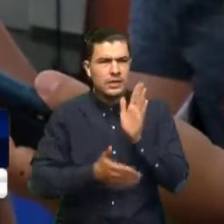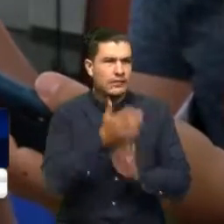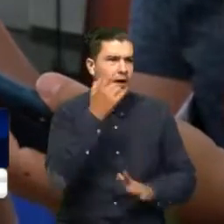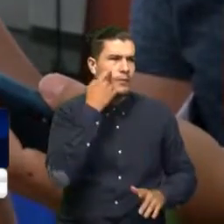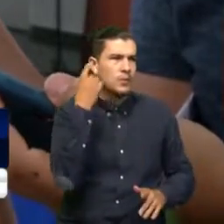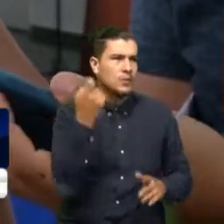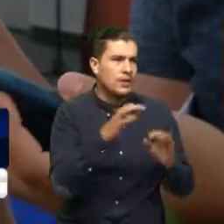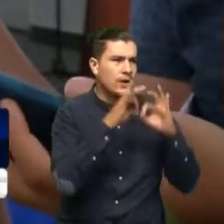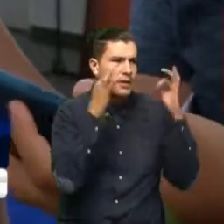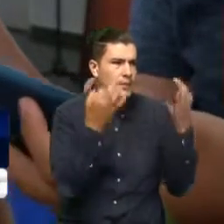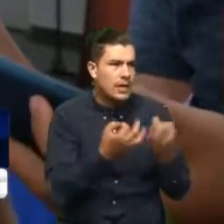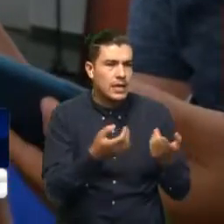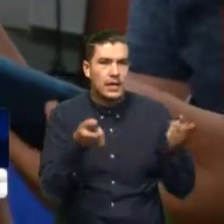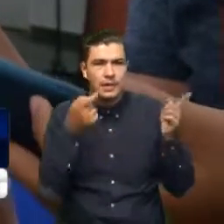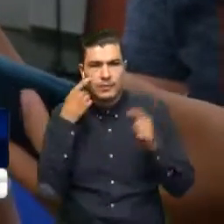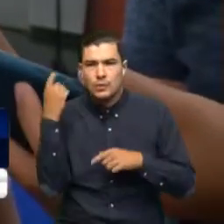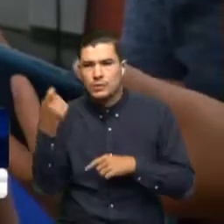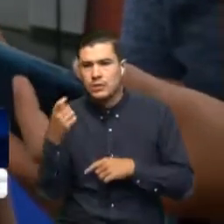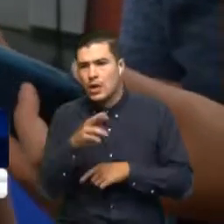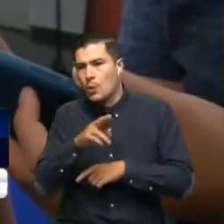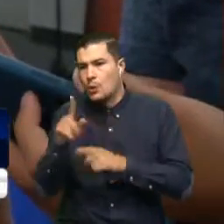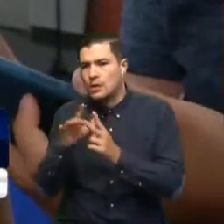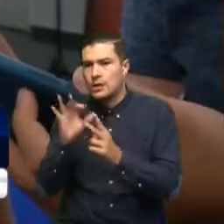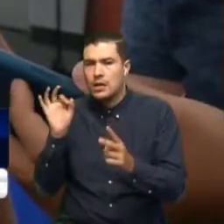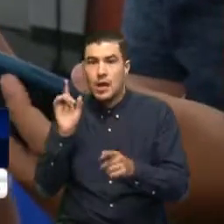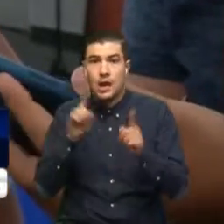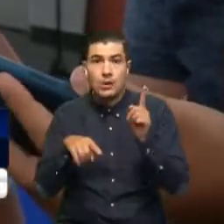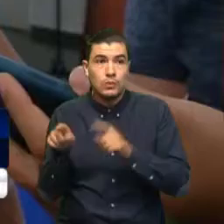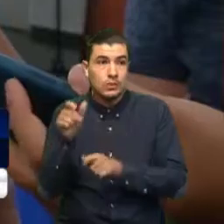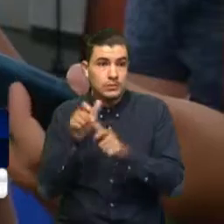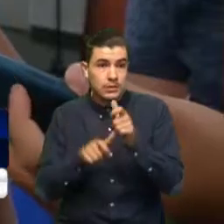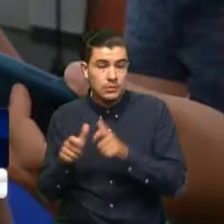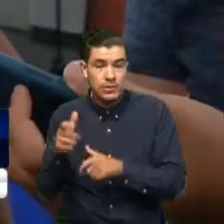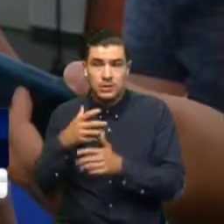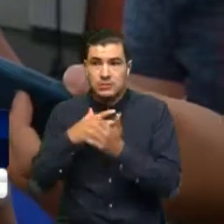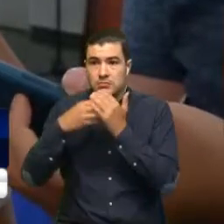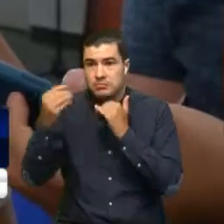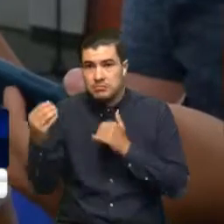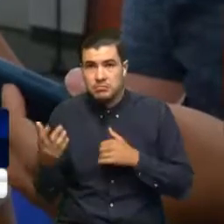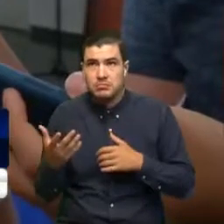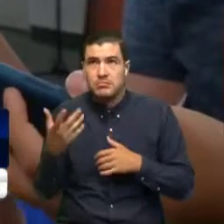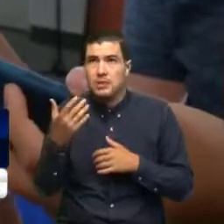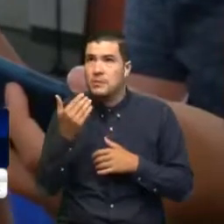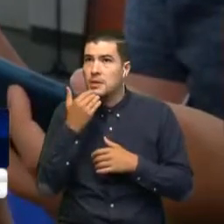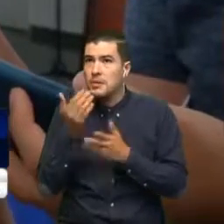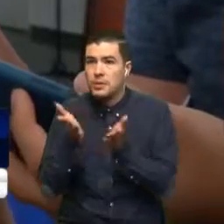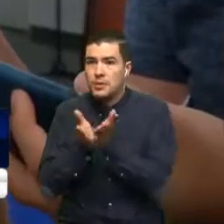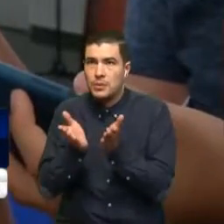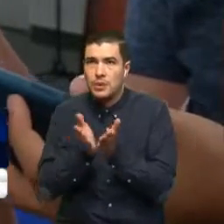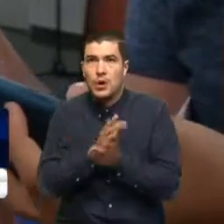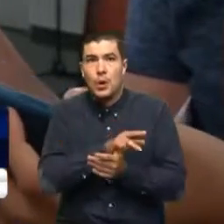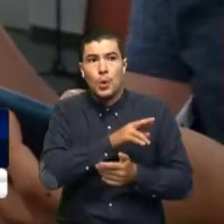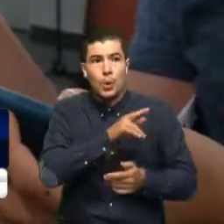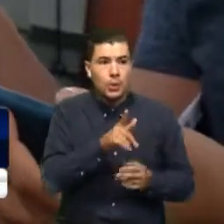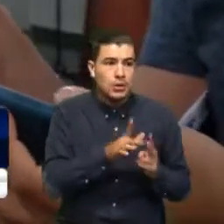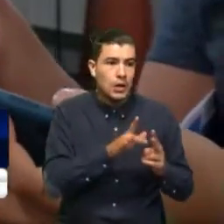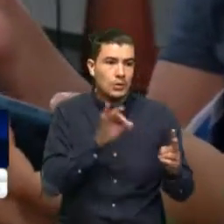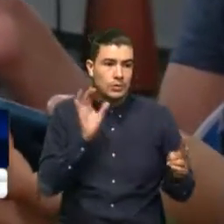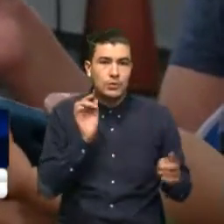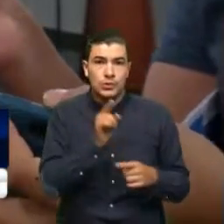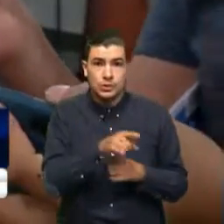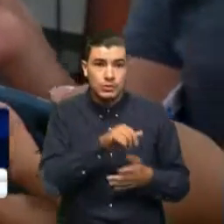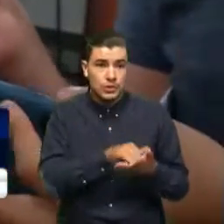eran han ido a buscar también otras opciones algunos de ellos están siguiendo la educación hay opciones que el